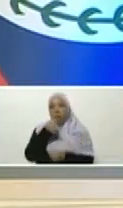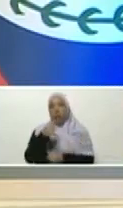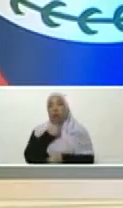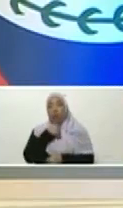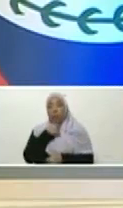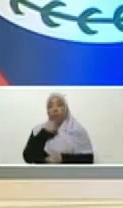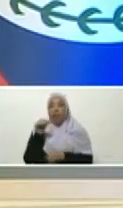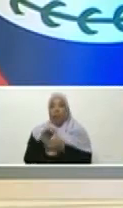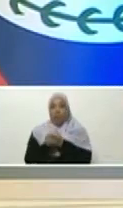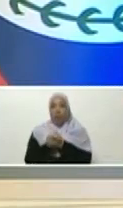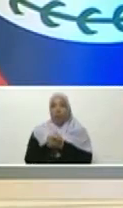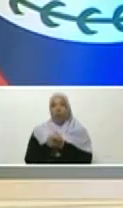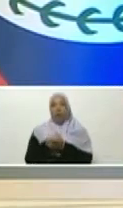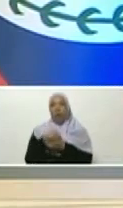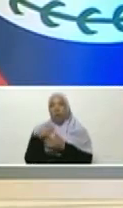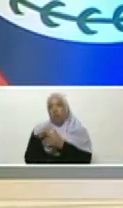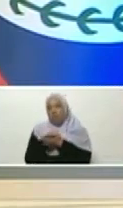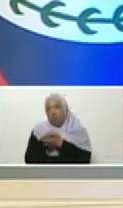amistosa, cercana,